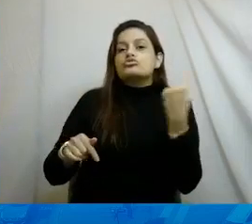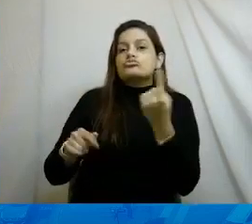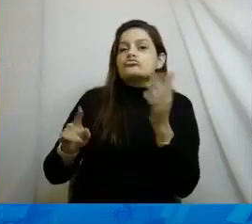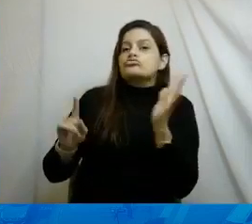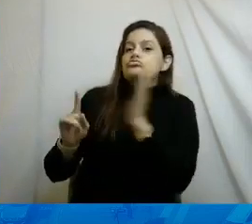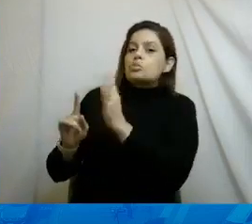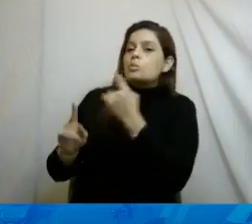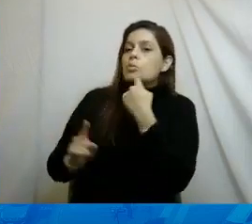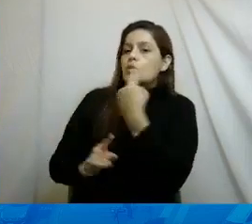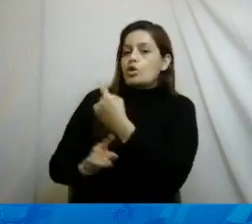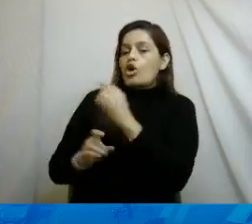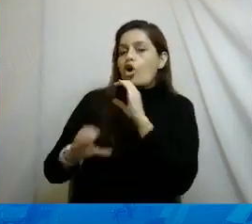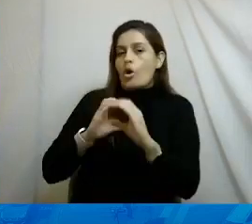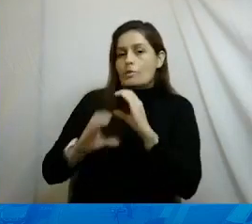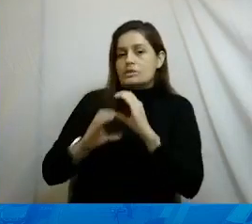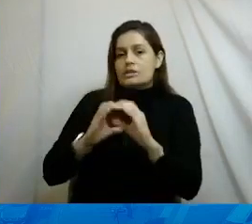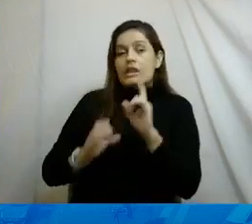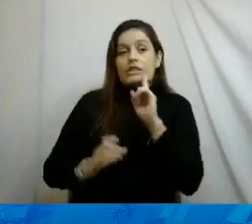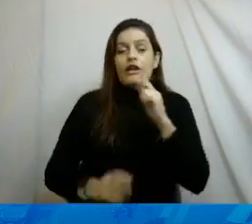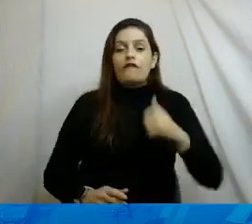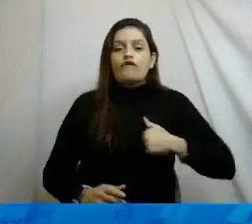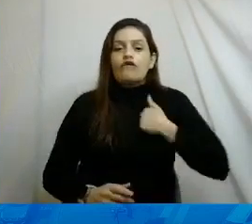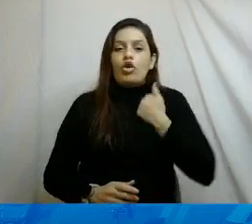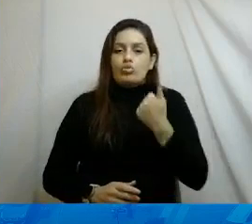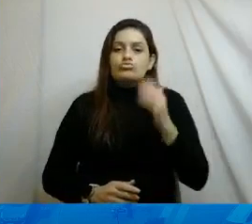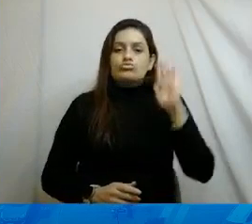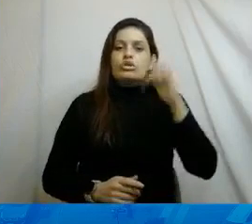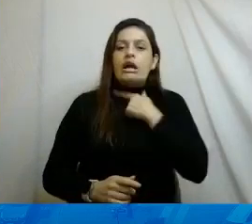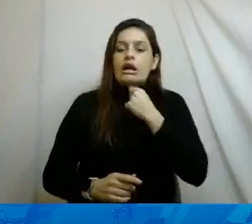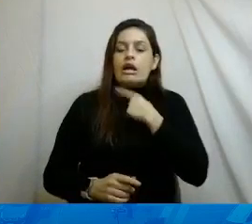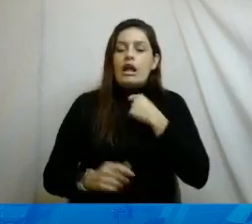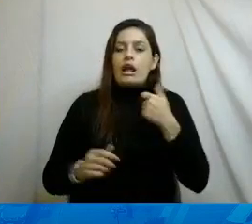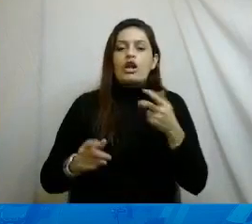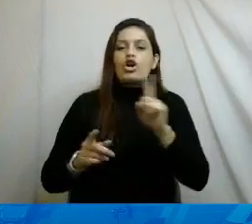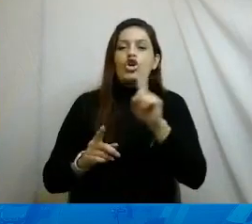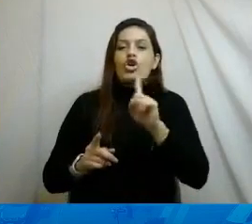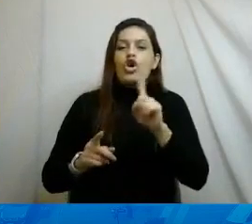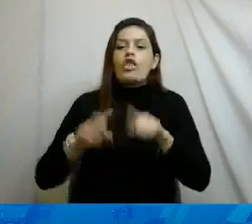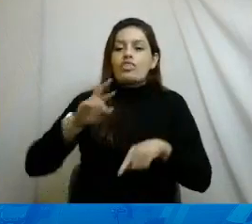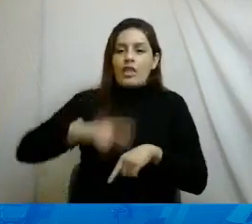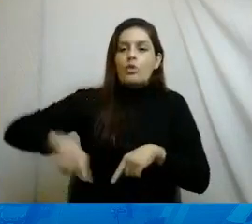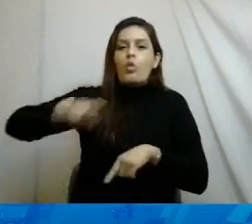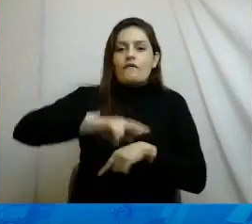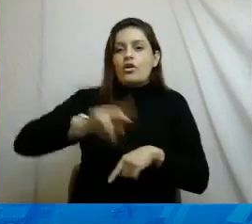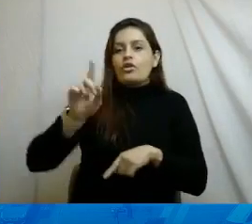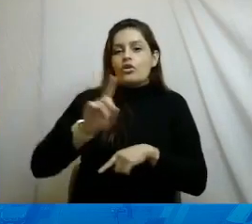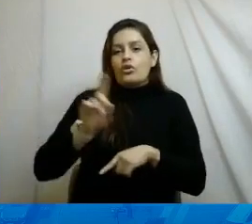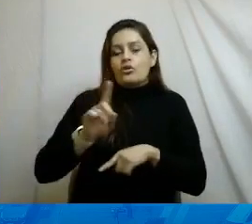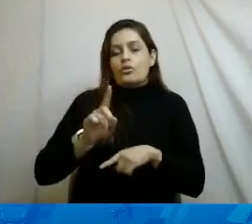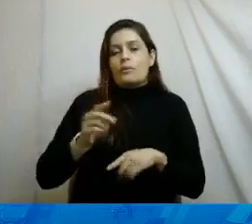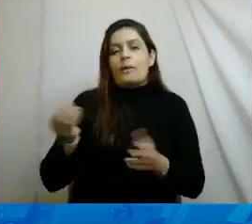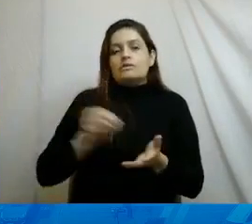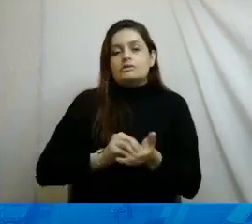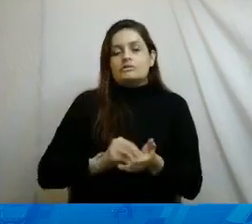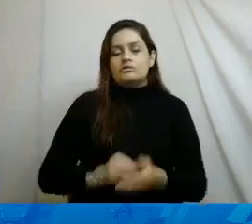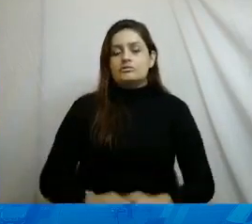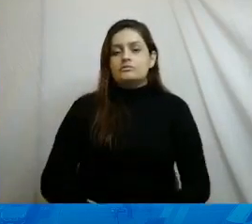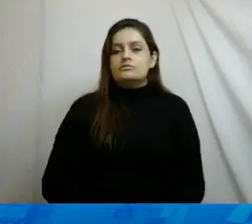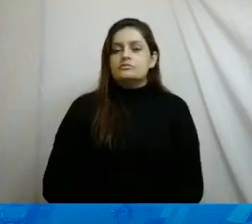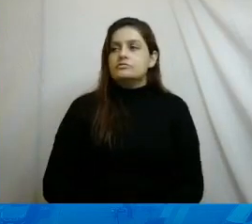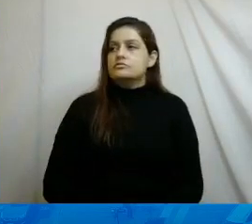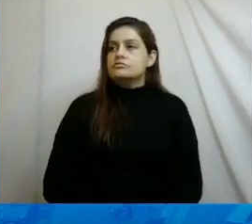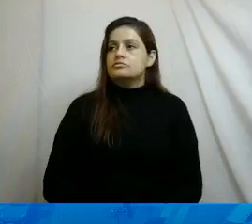lo conversemos, y bueno, la voluntad yo creo que de todos es que esto no siga sucediendo. Eso, alcaldesa. Muchas gracias. Gracias,